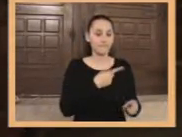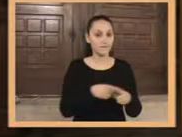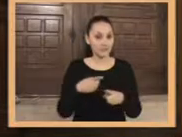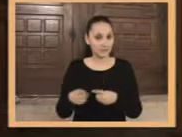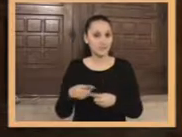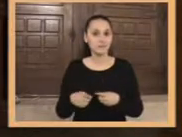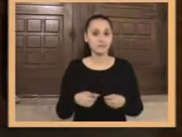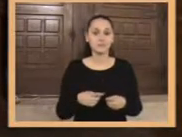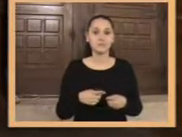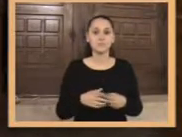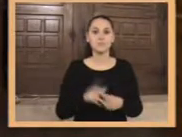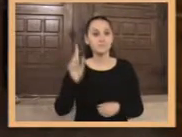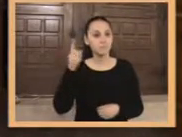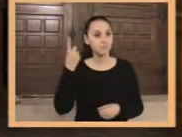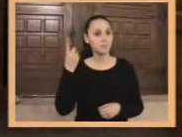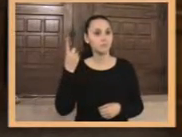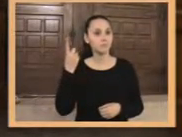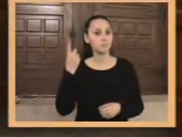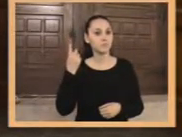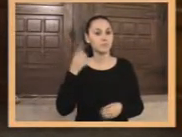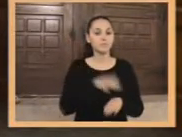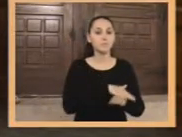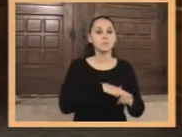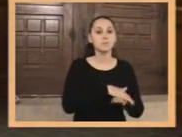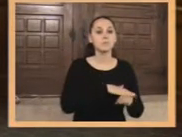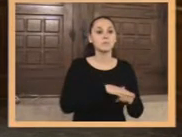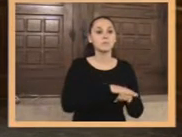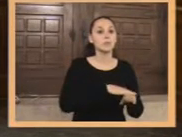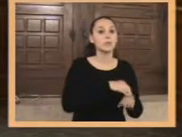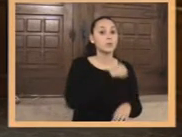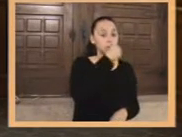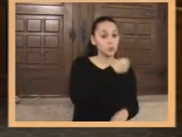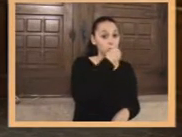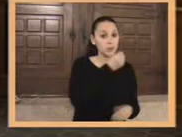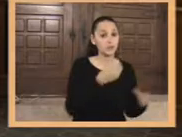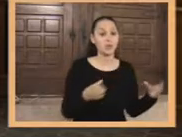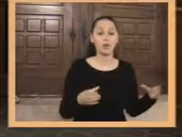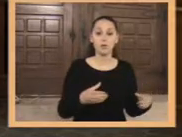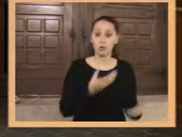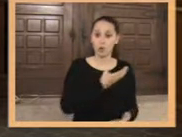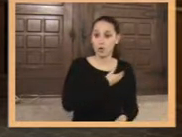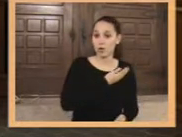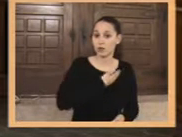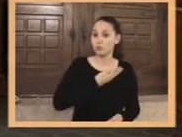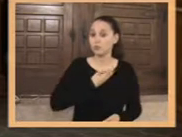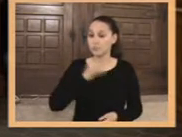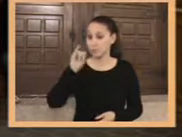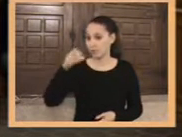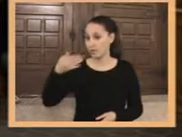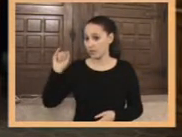primero es que durante el gobierno socialista de Fernández Vara I, los ayuntamientos dejamos de ingresar este